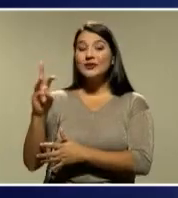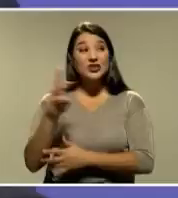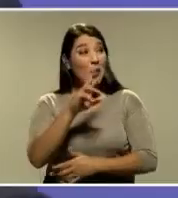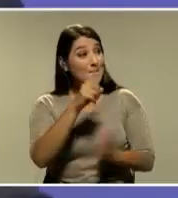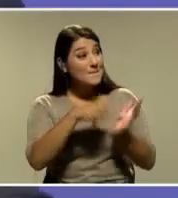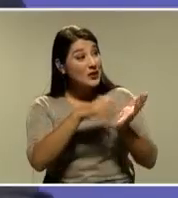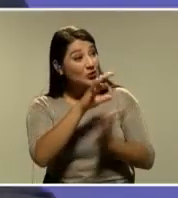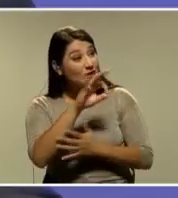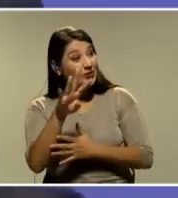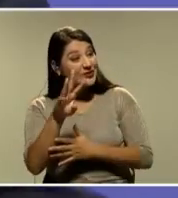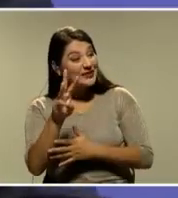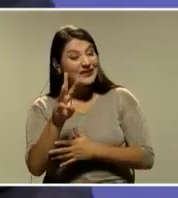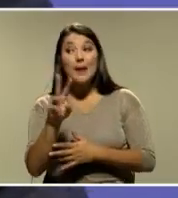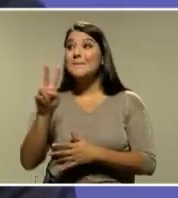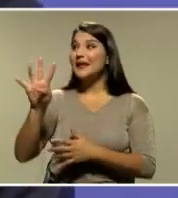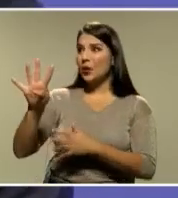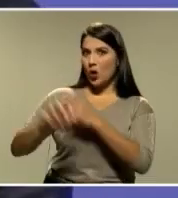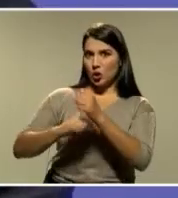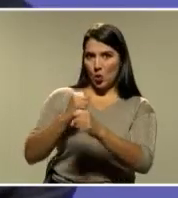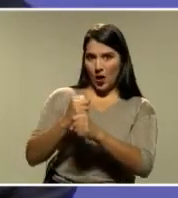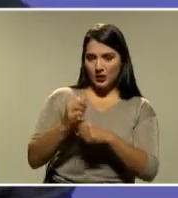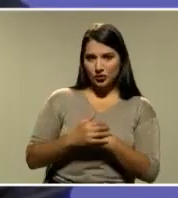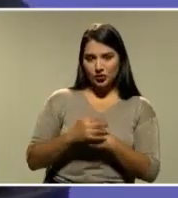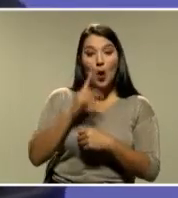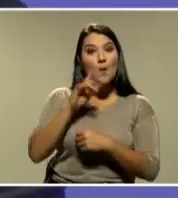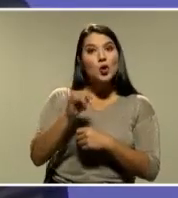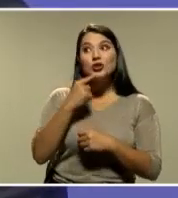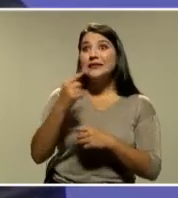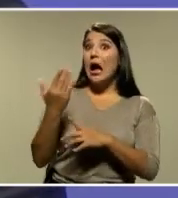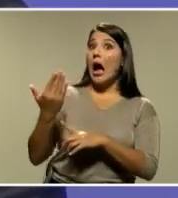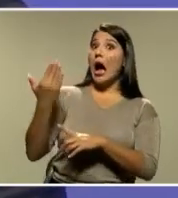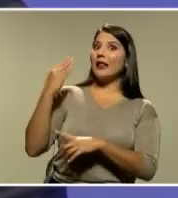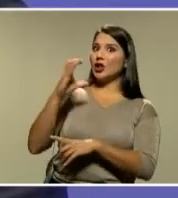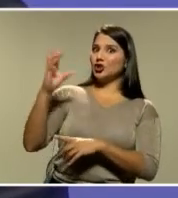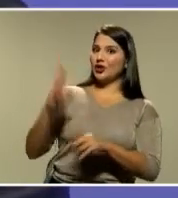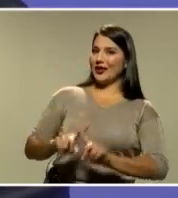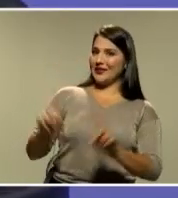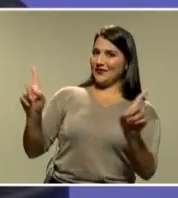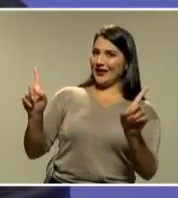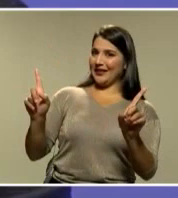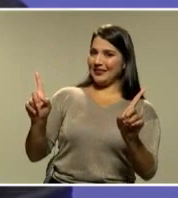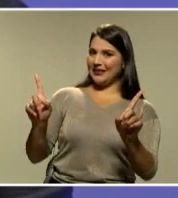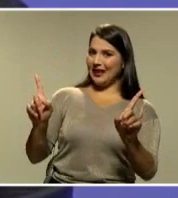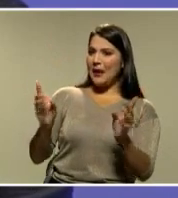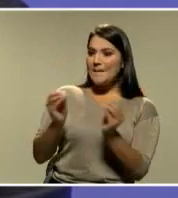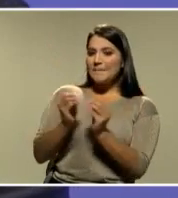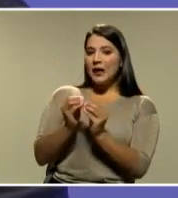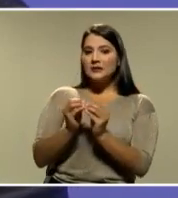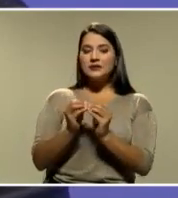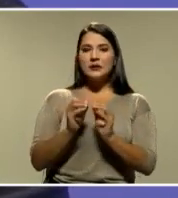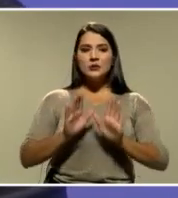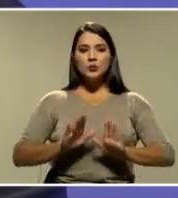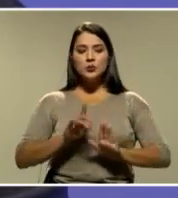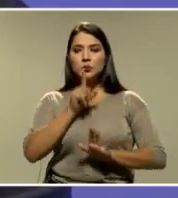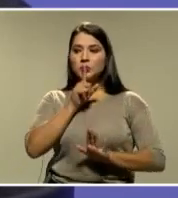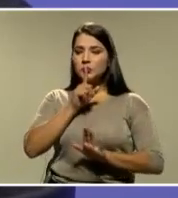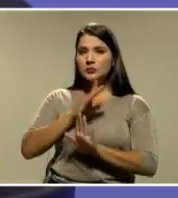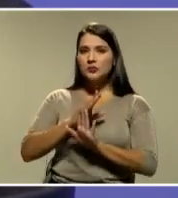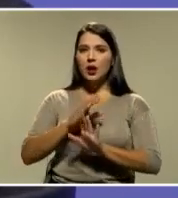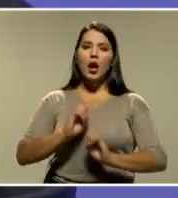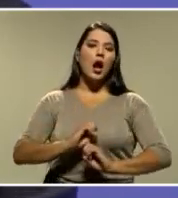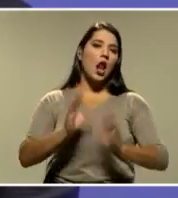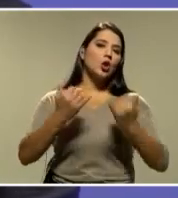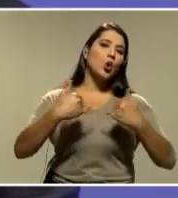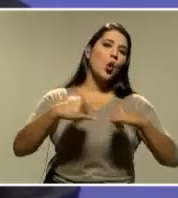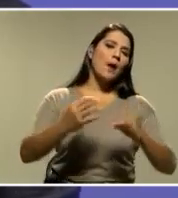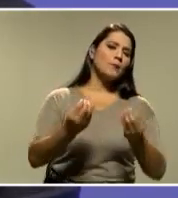96. 24 años. 24 años. Por eso le decía incluso que la sociedad costarricense era otra. Claro. Era una sociedad más conservadora. Siempre existe la